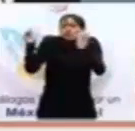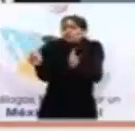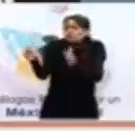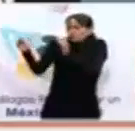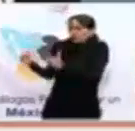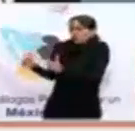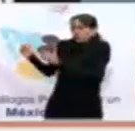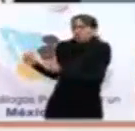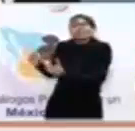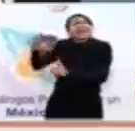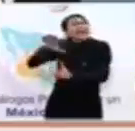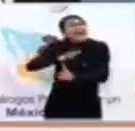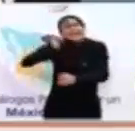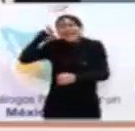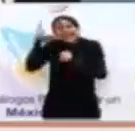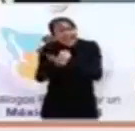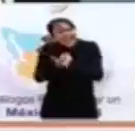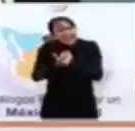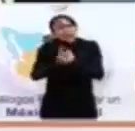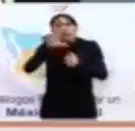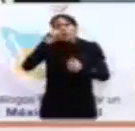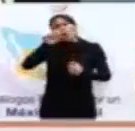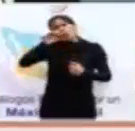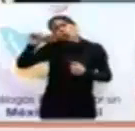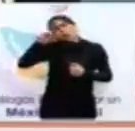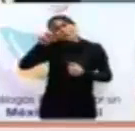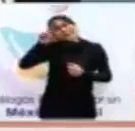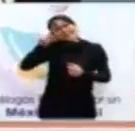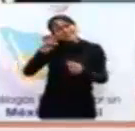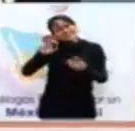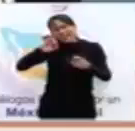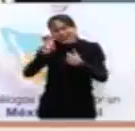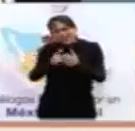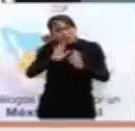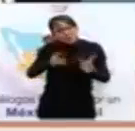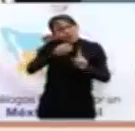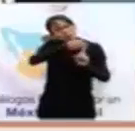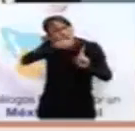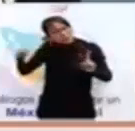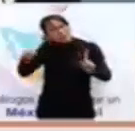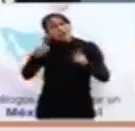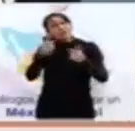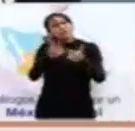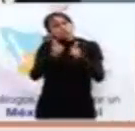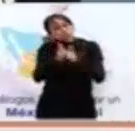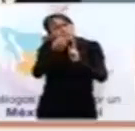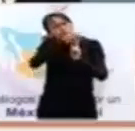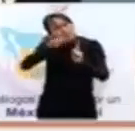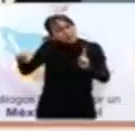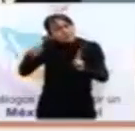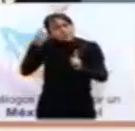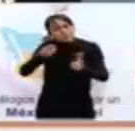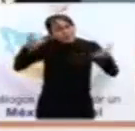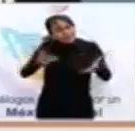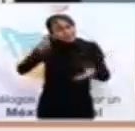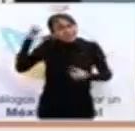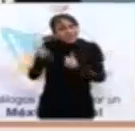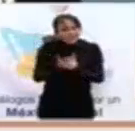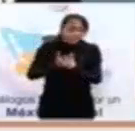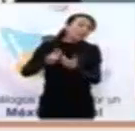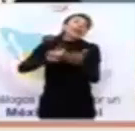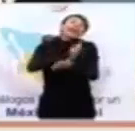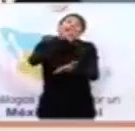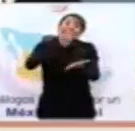una cooperativa, existe en una cadena productiva, existe en un clúster de producción, existe en un territorio. La ley